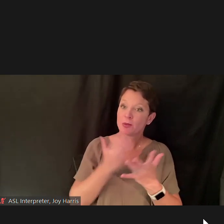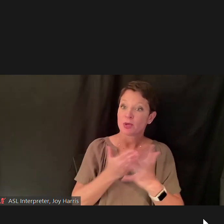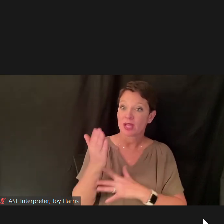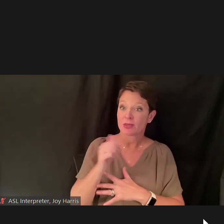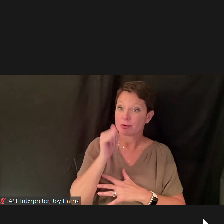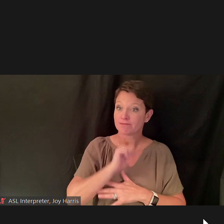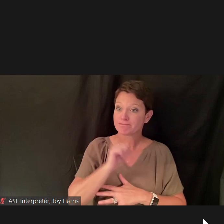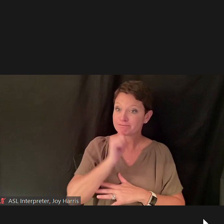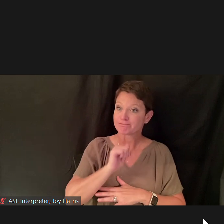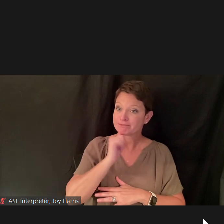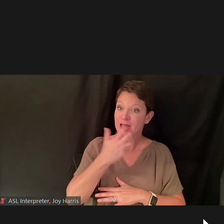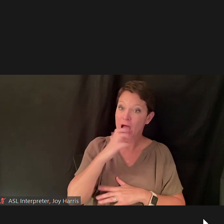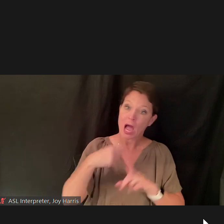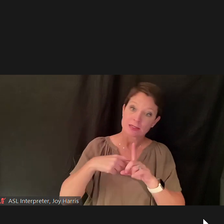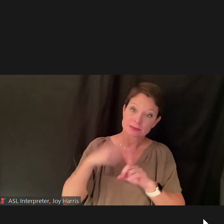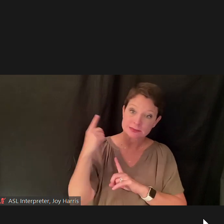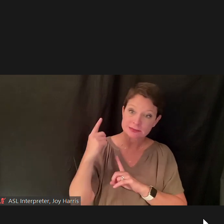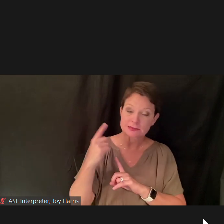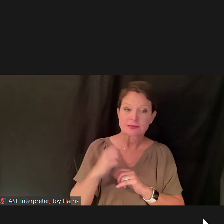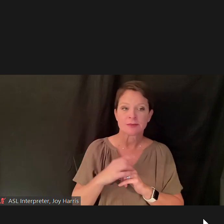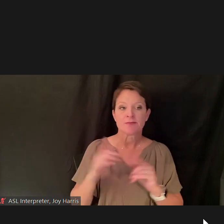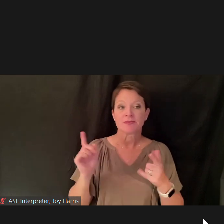que pueden ayudarle en